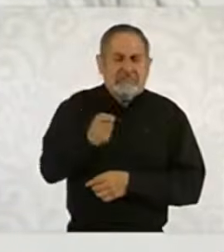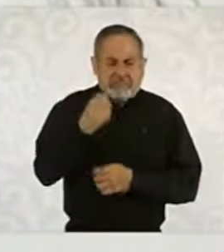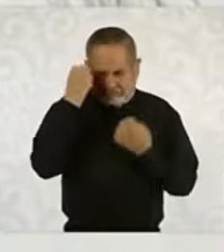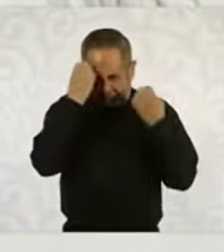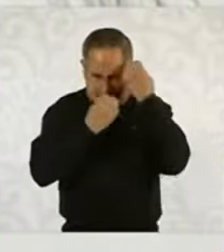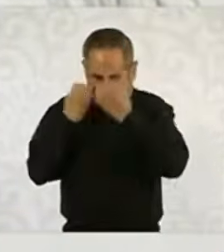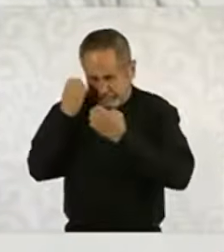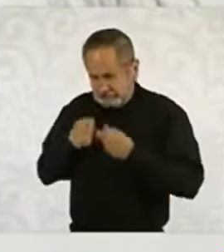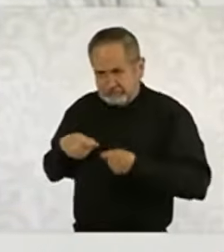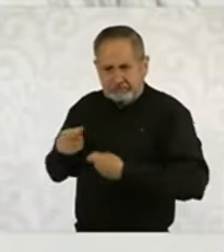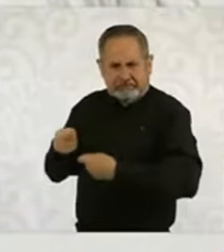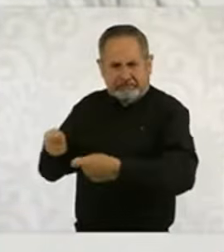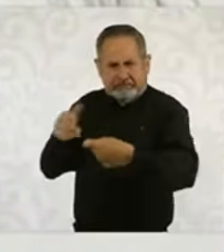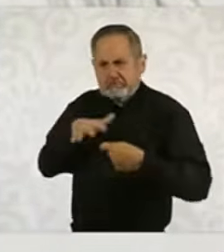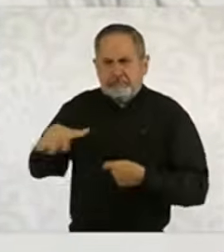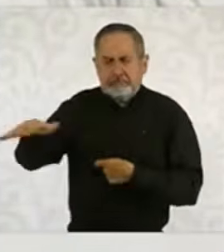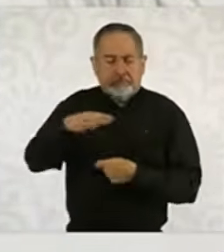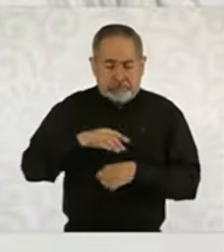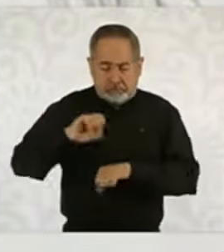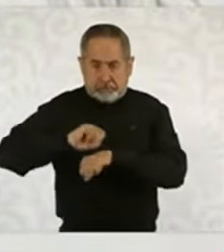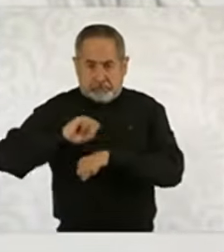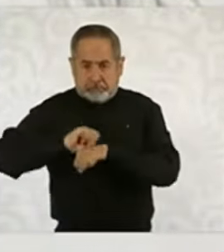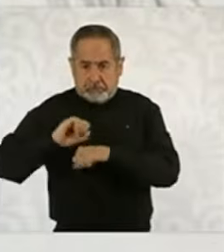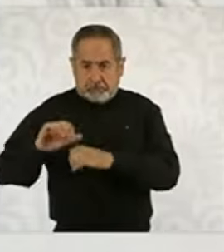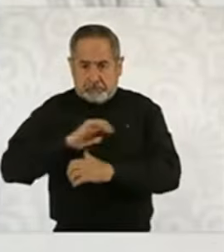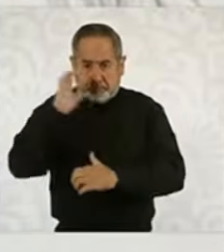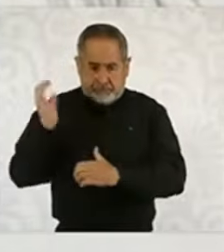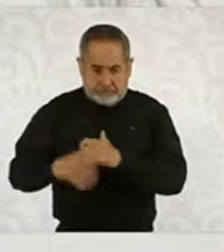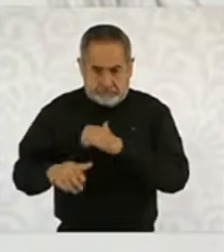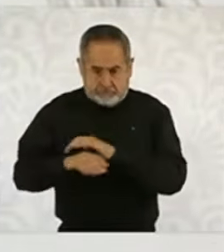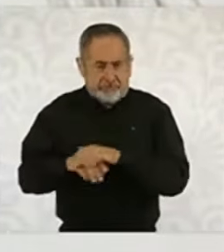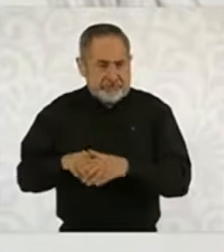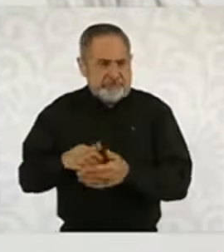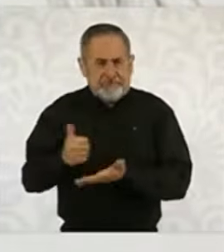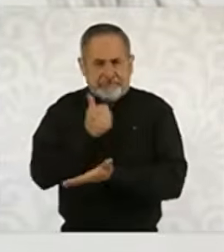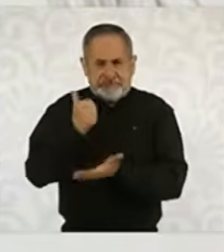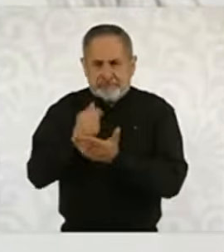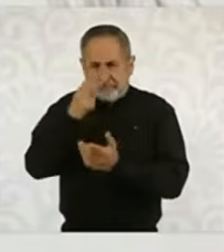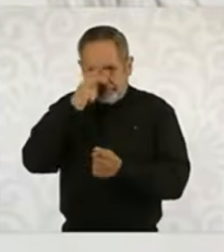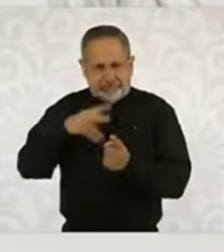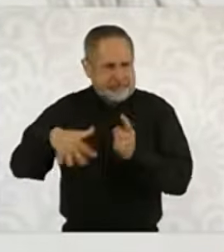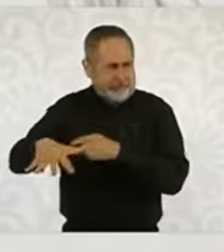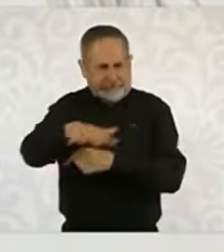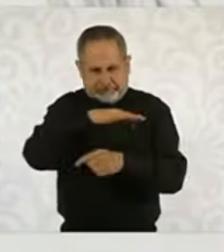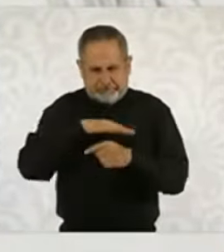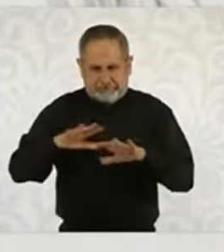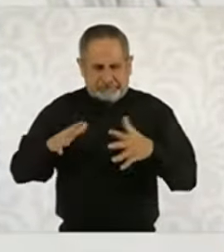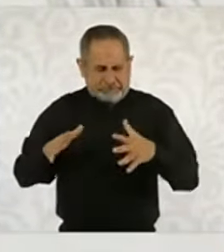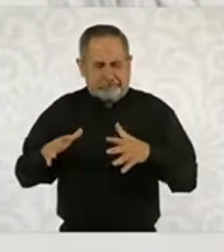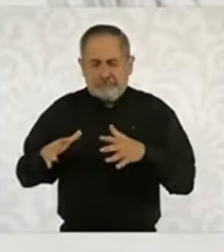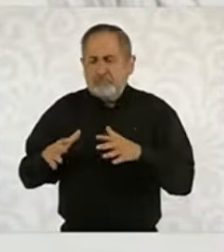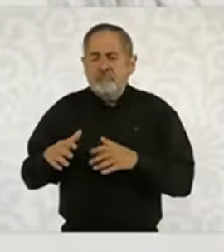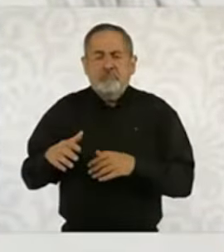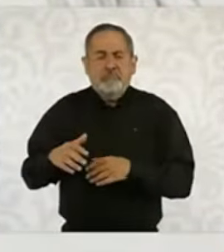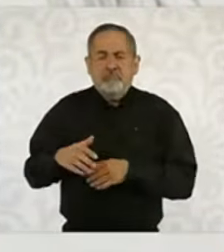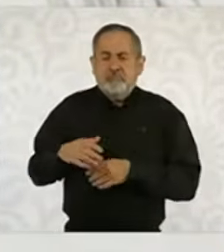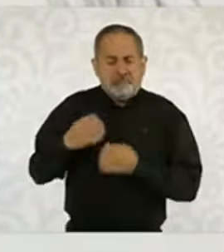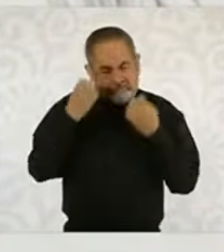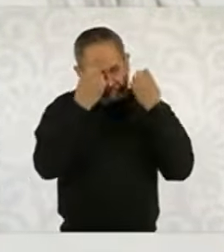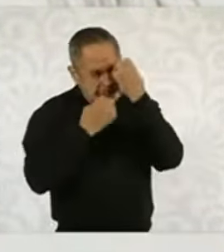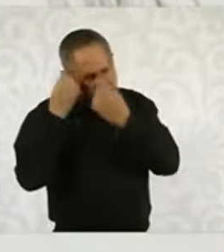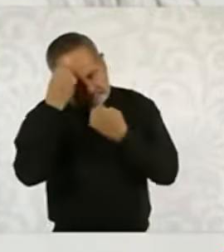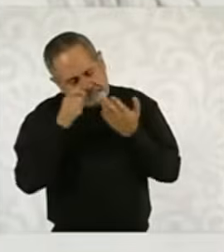donde los jóvenes que salían de secundaria de la zona metropolitana del Valle de México tenían que realizar un